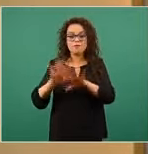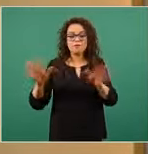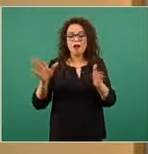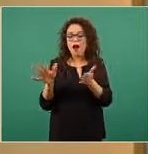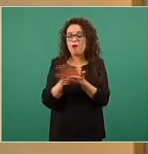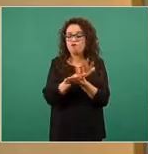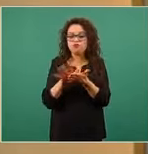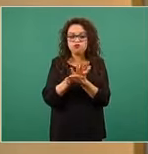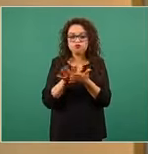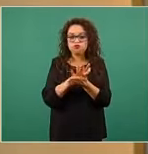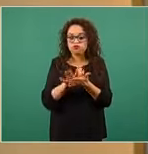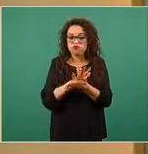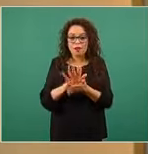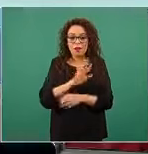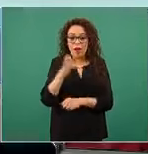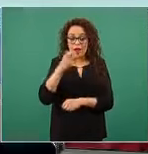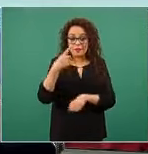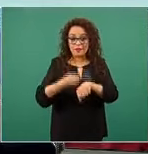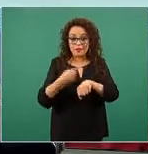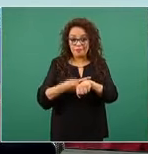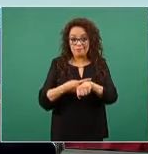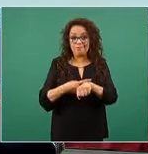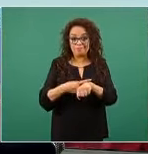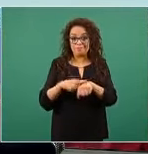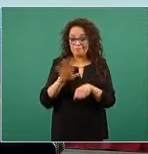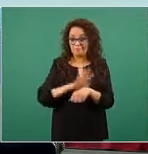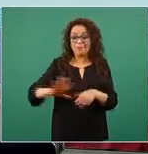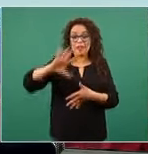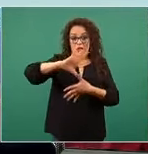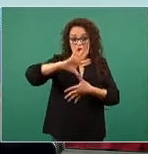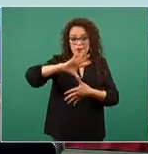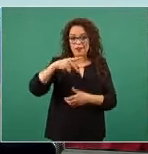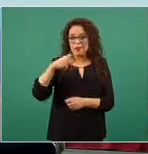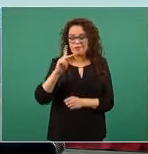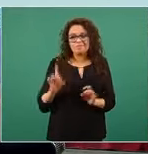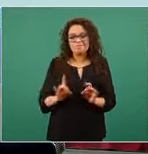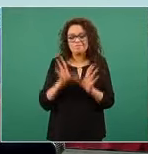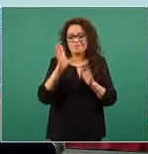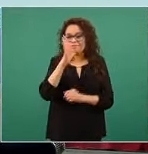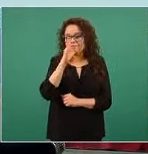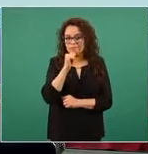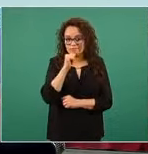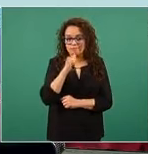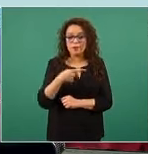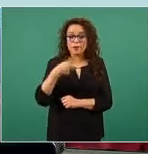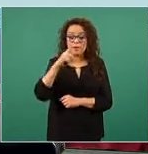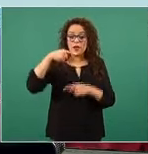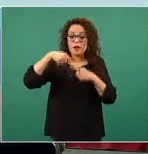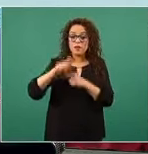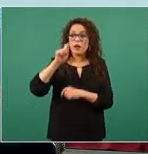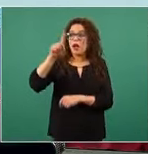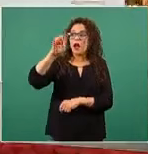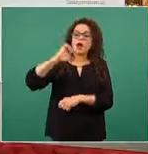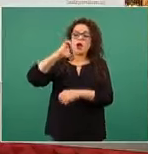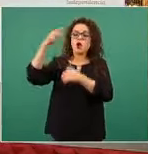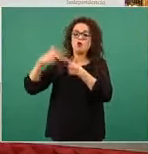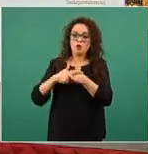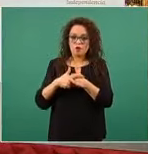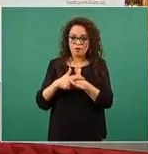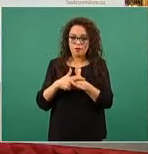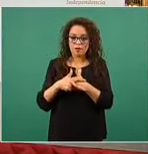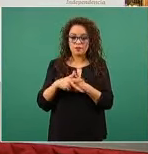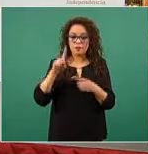pero hubo una reemergencia. En otras regiones del mundo, en particular Europa occidental, pero también Europa oriental,